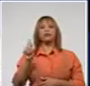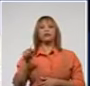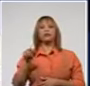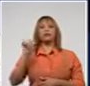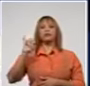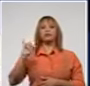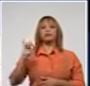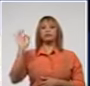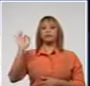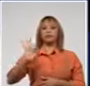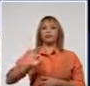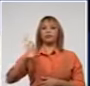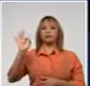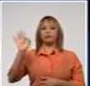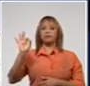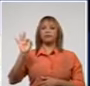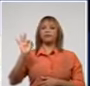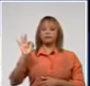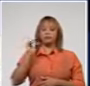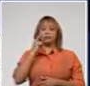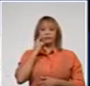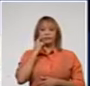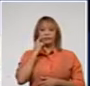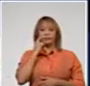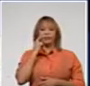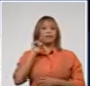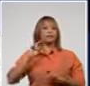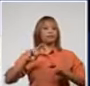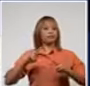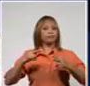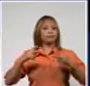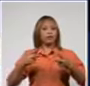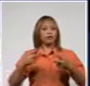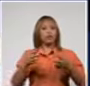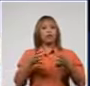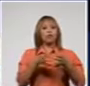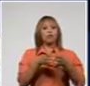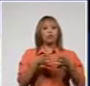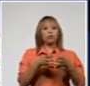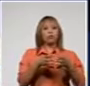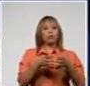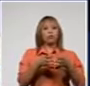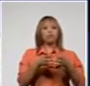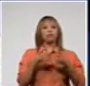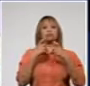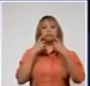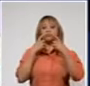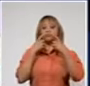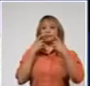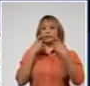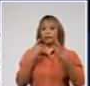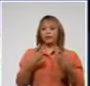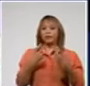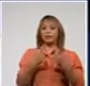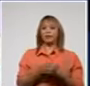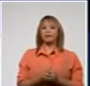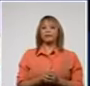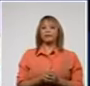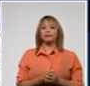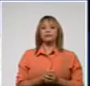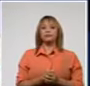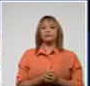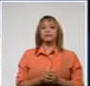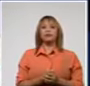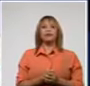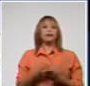83,6%, fíjense que se reitera como grupo más importante para el diagnóstico de